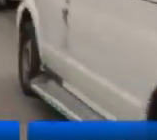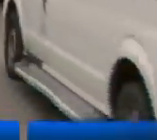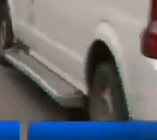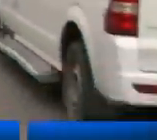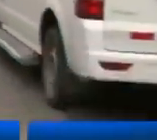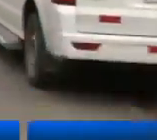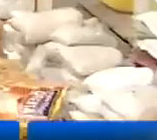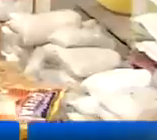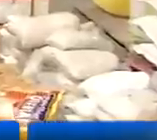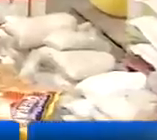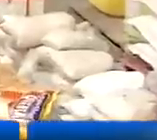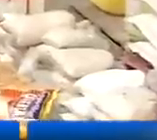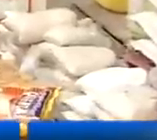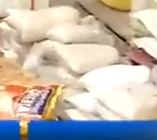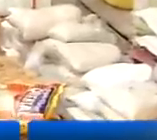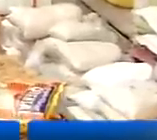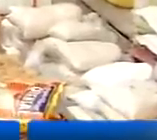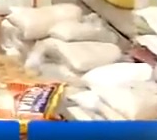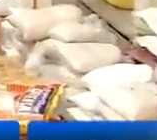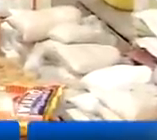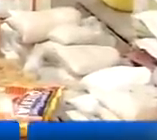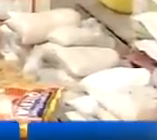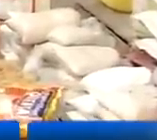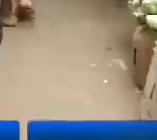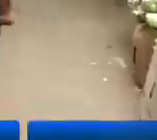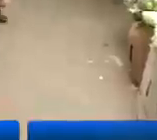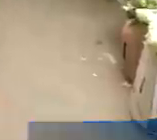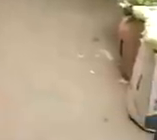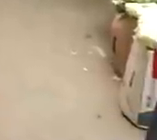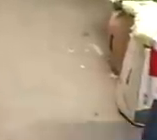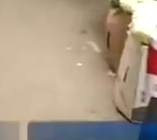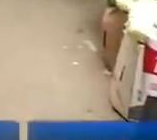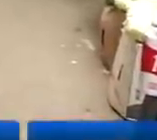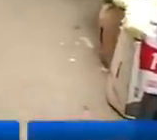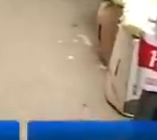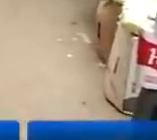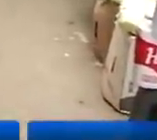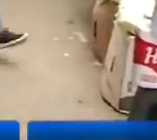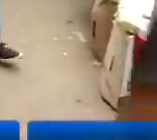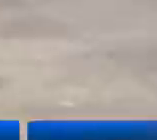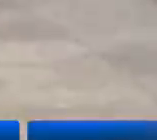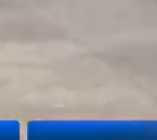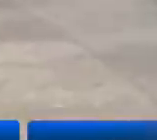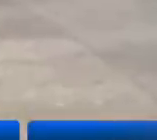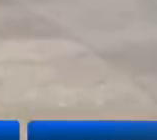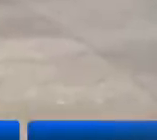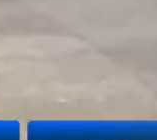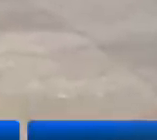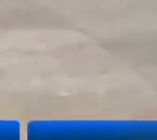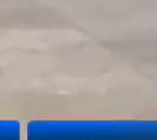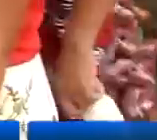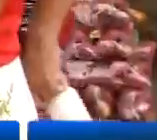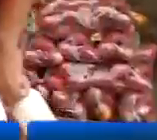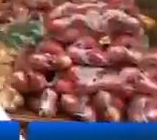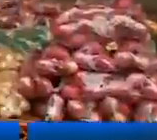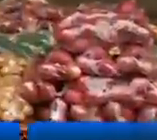de vehículos particulares. Él sacó su carro para ir a hacer las compras de la semana. De lunes a sábado no puede, cuenta, porque trabaja. Lo que sí no pudo justificar